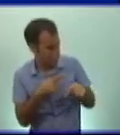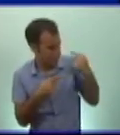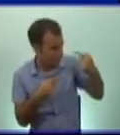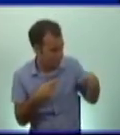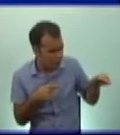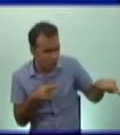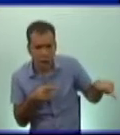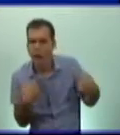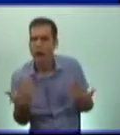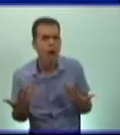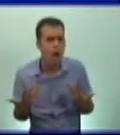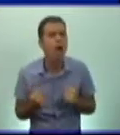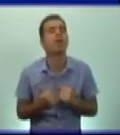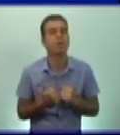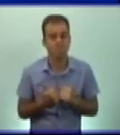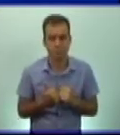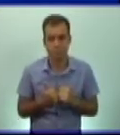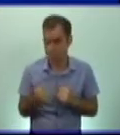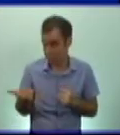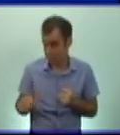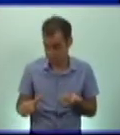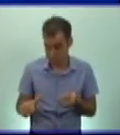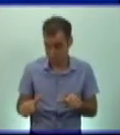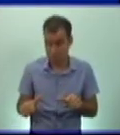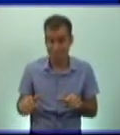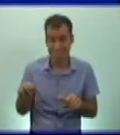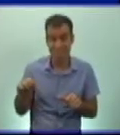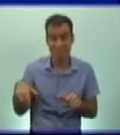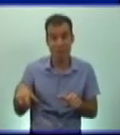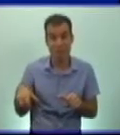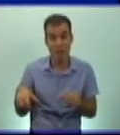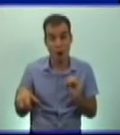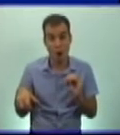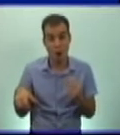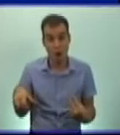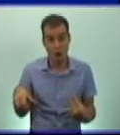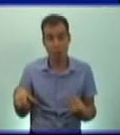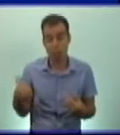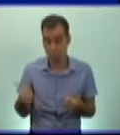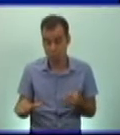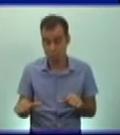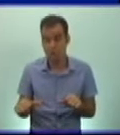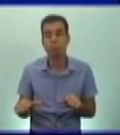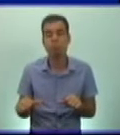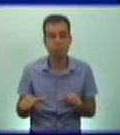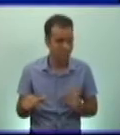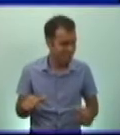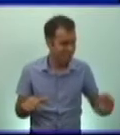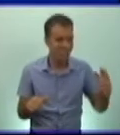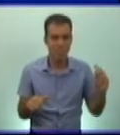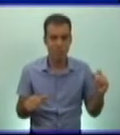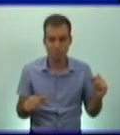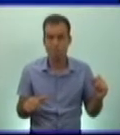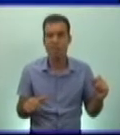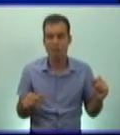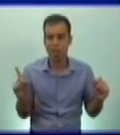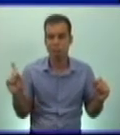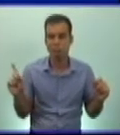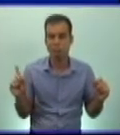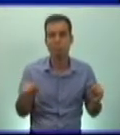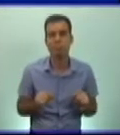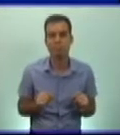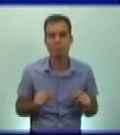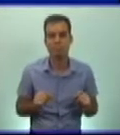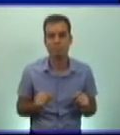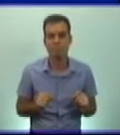reacciona el magnesio con el dioxígeno formando el óxido de magnesio. Y fíjense que esta